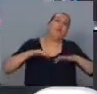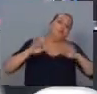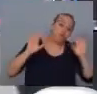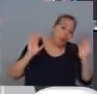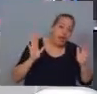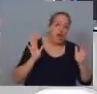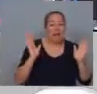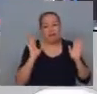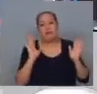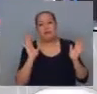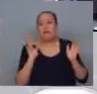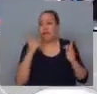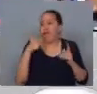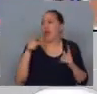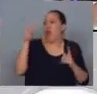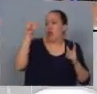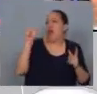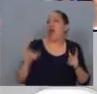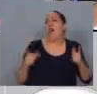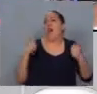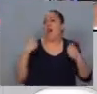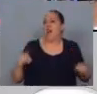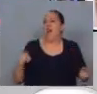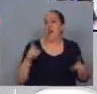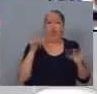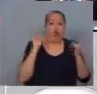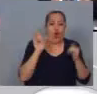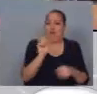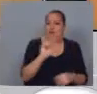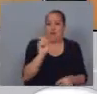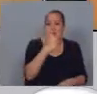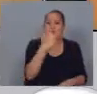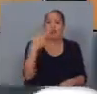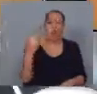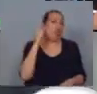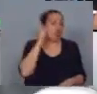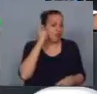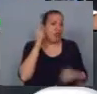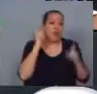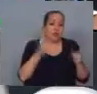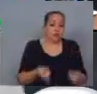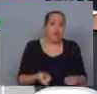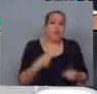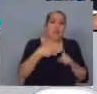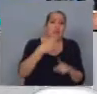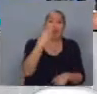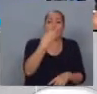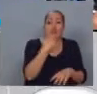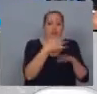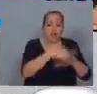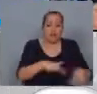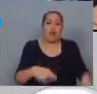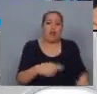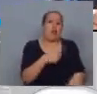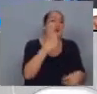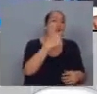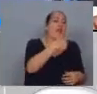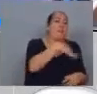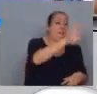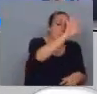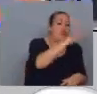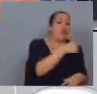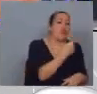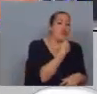pero en este caso llama la atención no pues no es un adolescente 32 años y además está el tema de los dos chiquitos once y cuatro años muy chiquitos